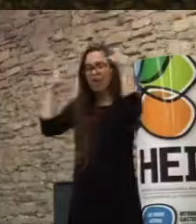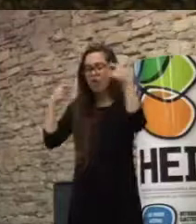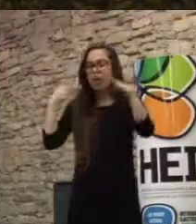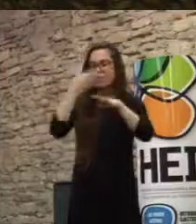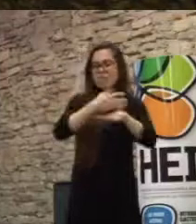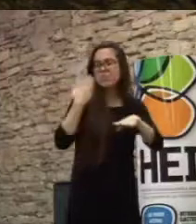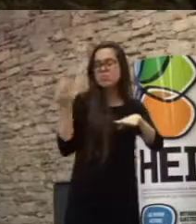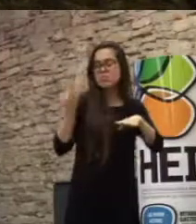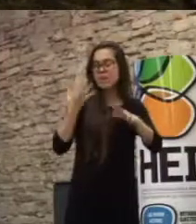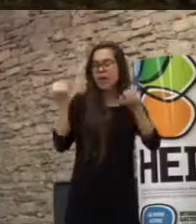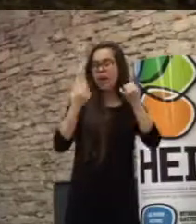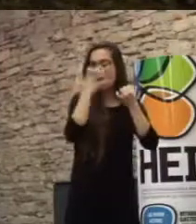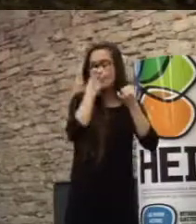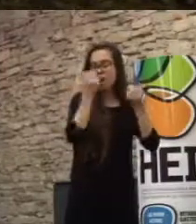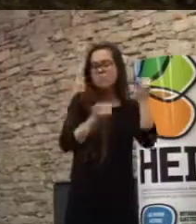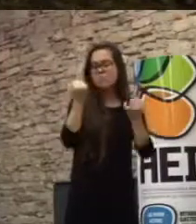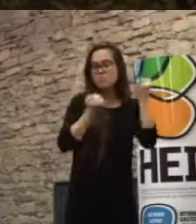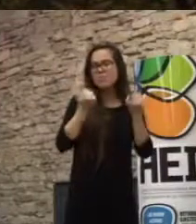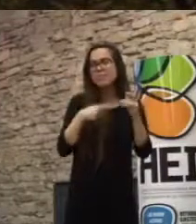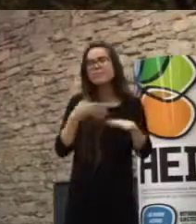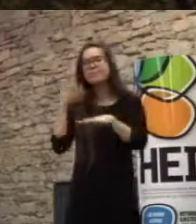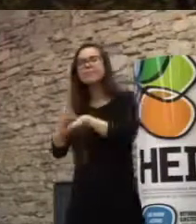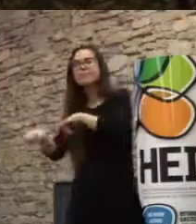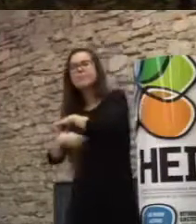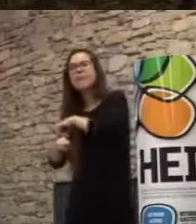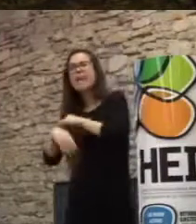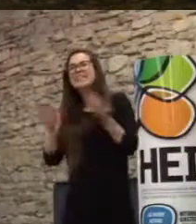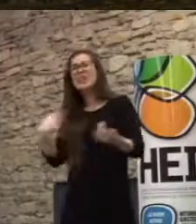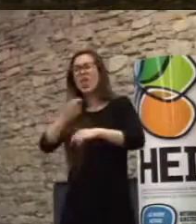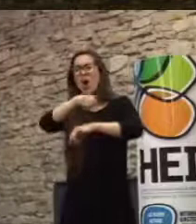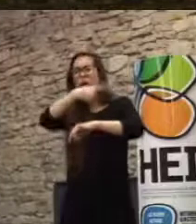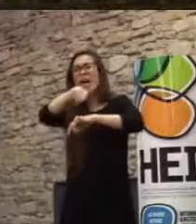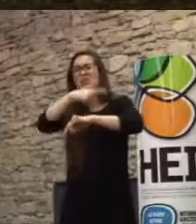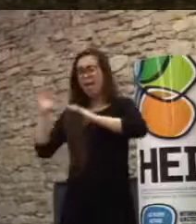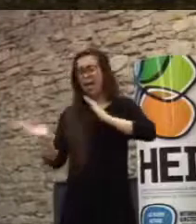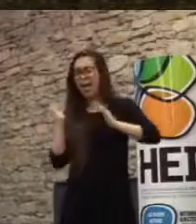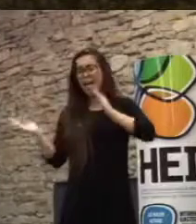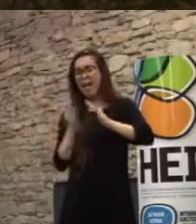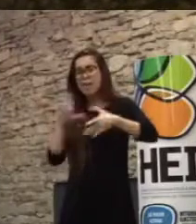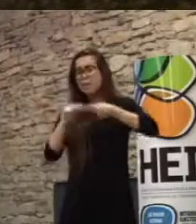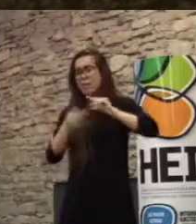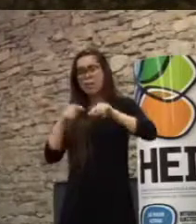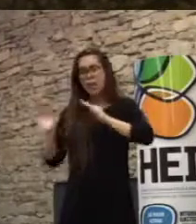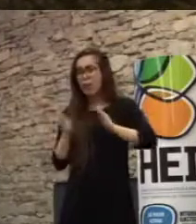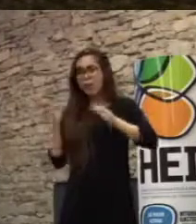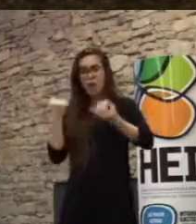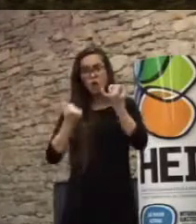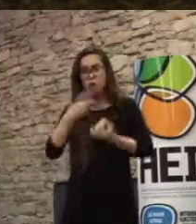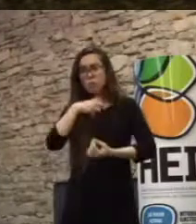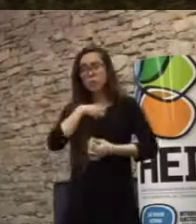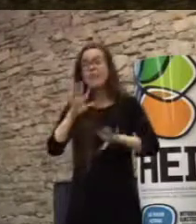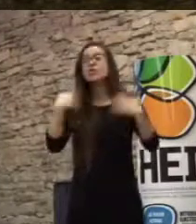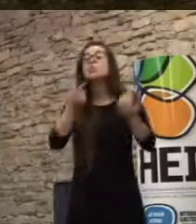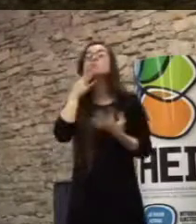ahí horas y horas de cadena de montaje parada horas y horas etcétera siete meses la idea así que cuidado con la comunicación porque nos puede dar